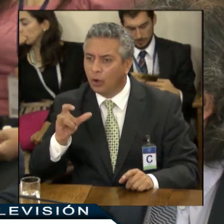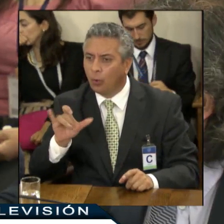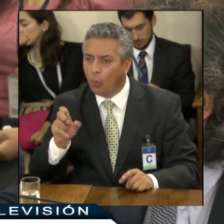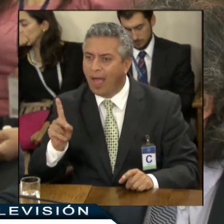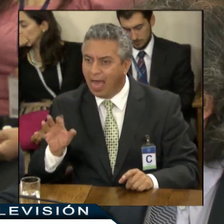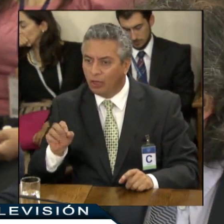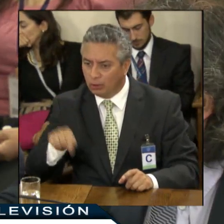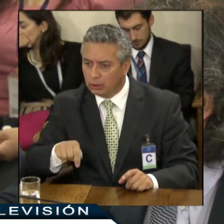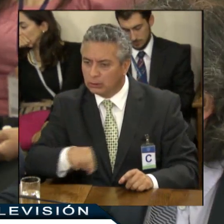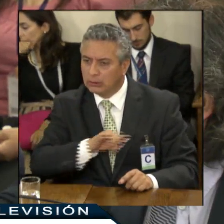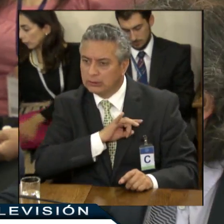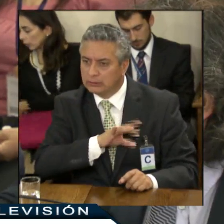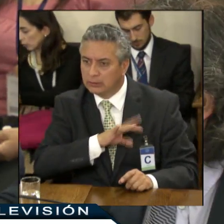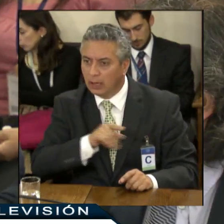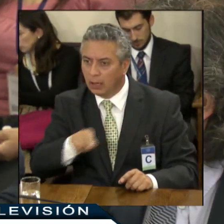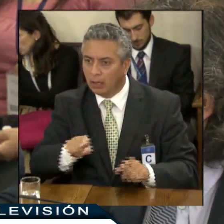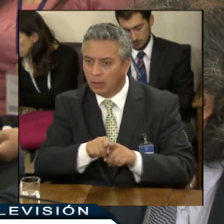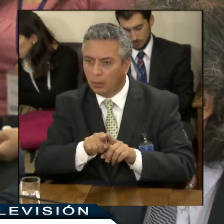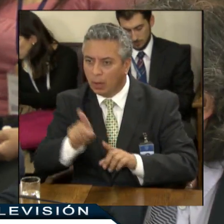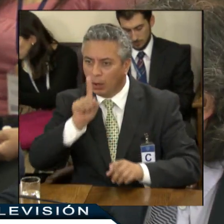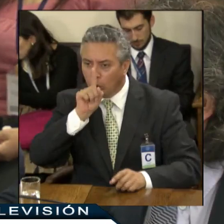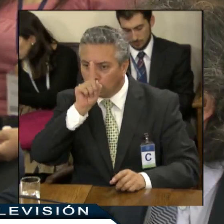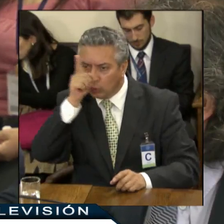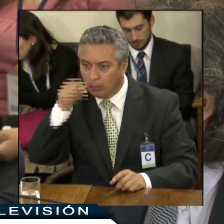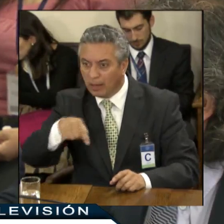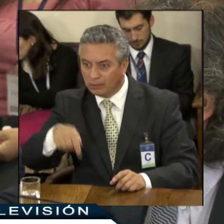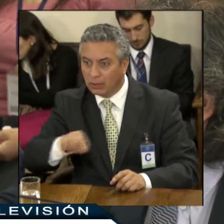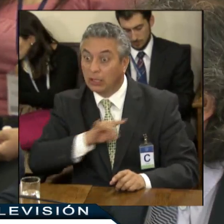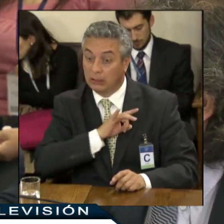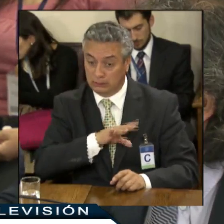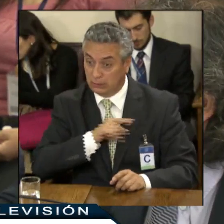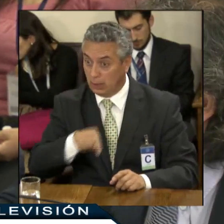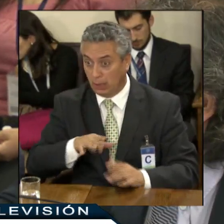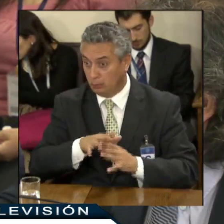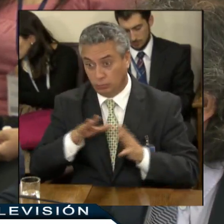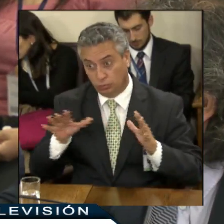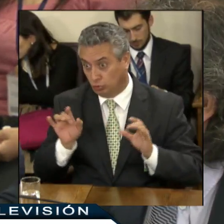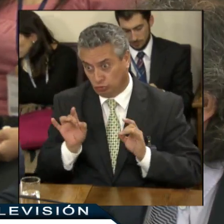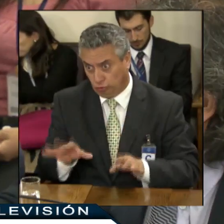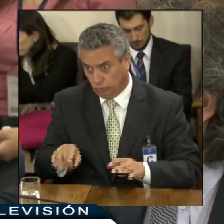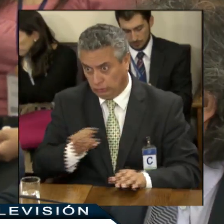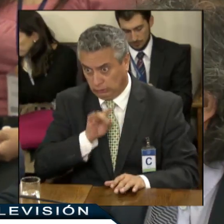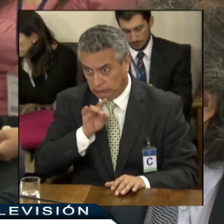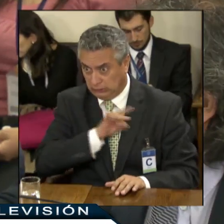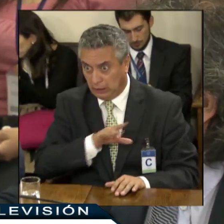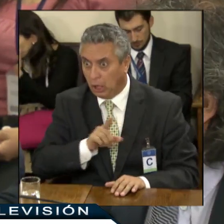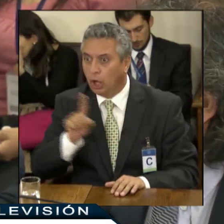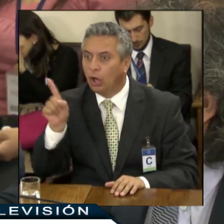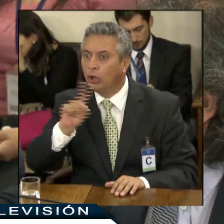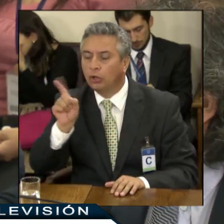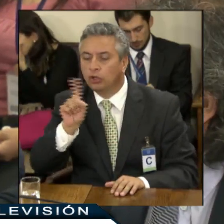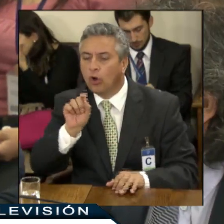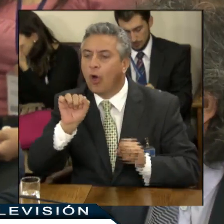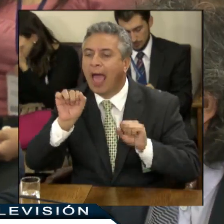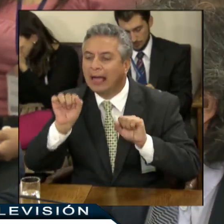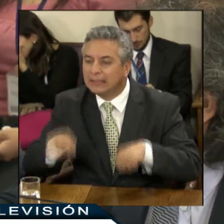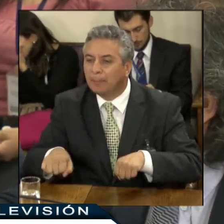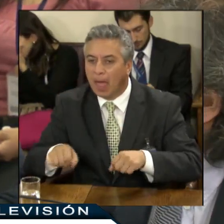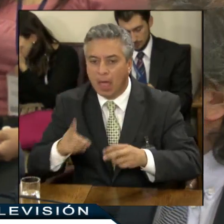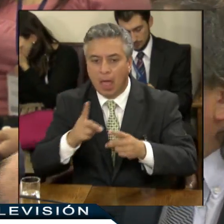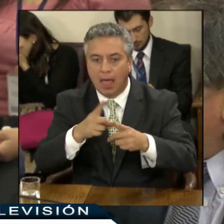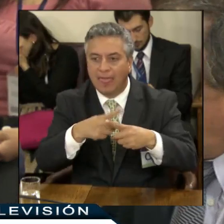eh una costumbre atávica que que ha tenido este país también cierto que en no reconocer la diversidad